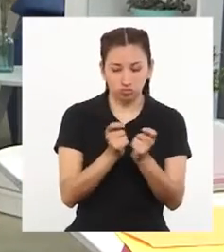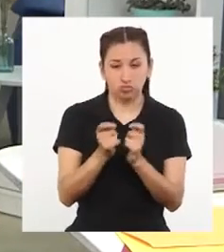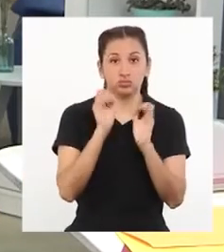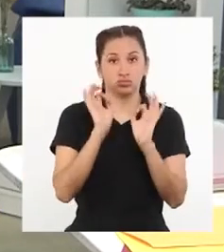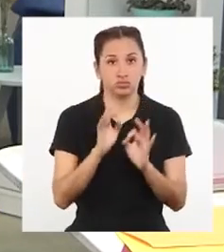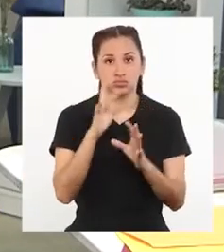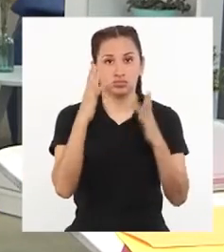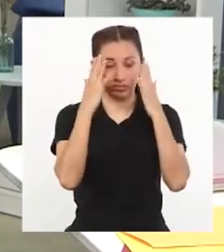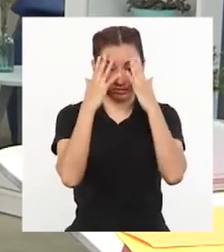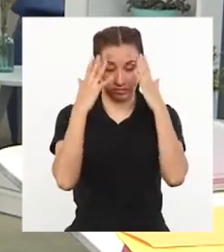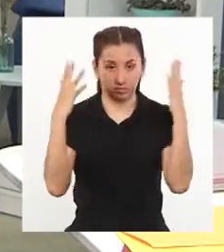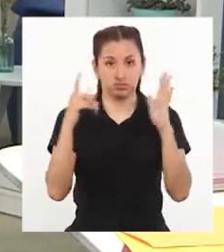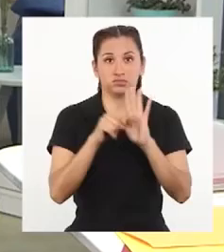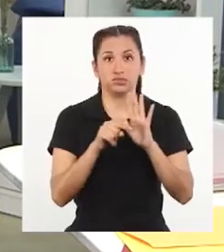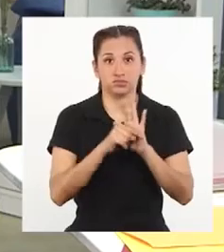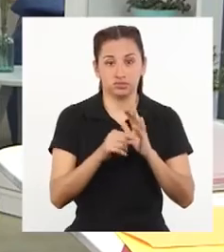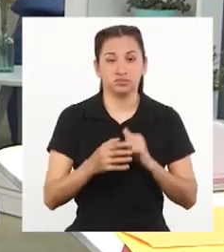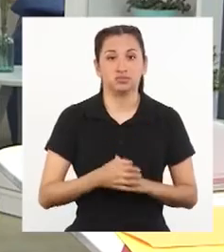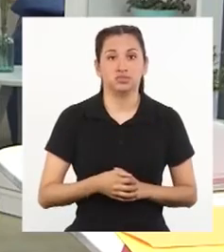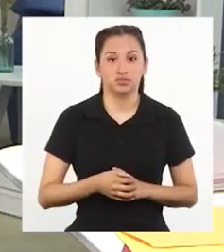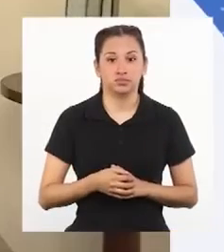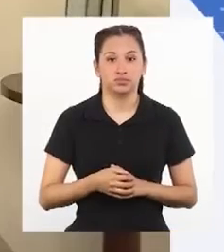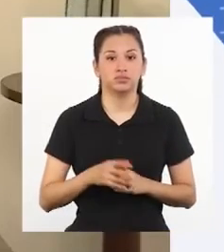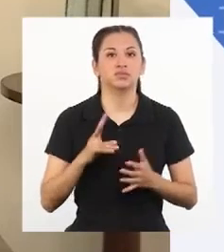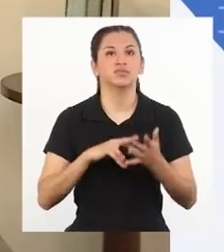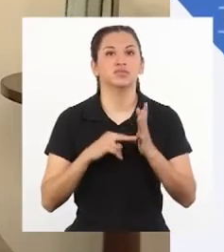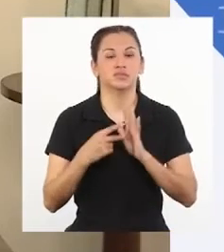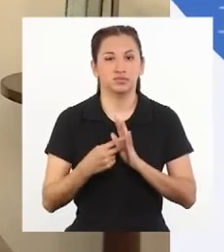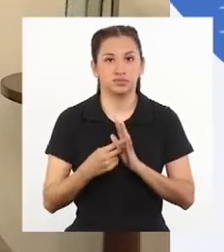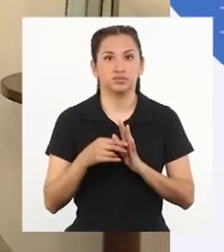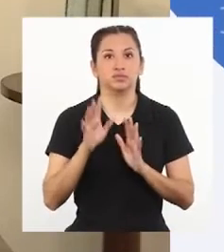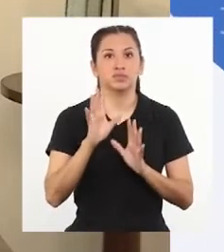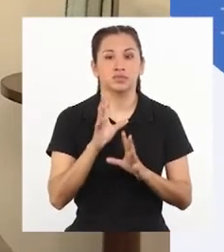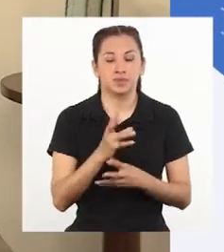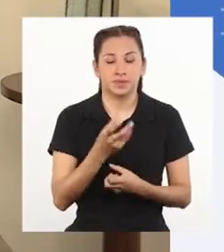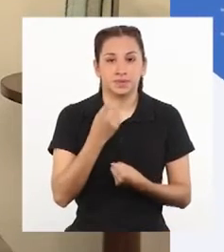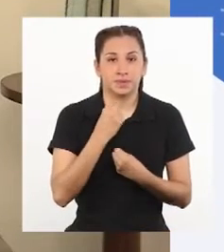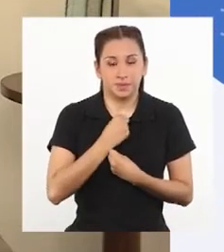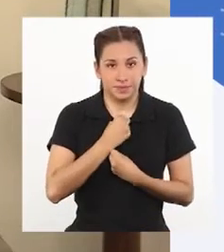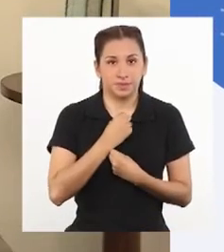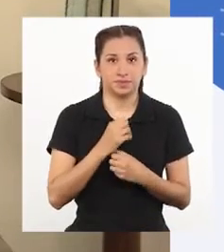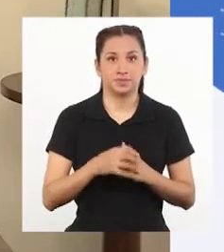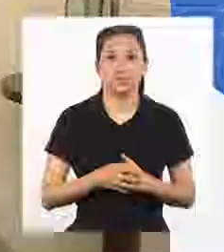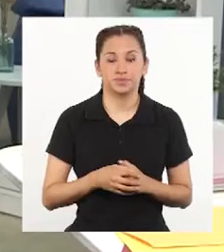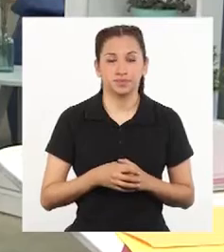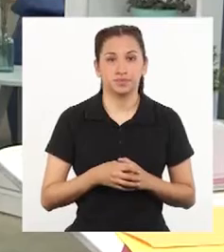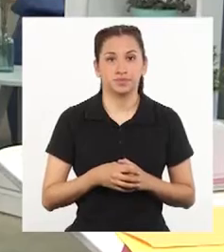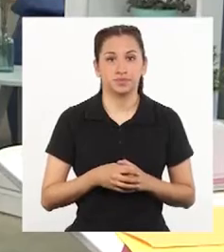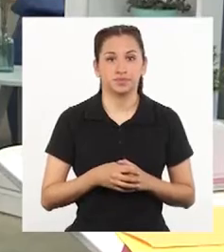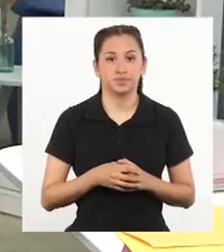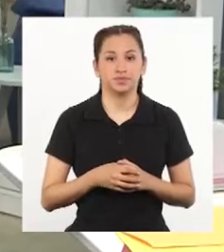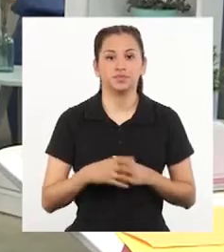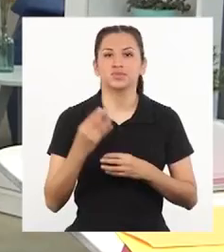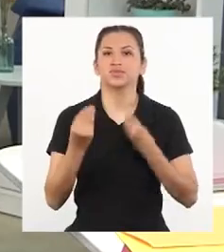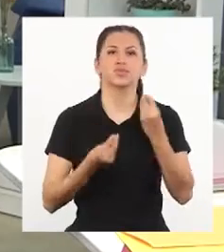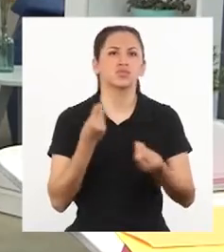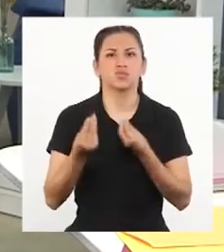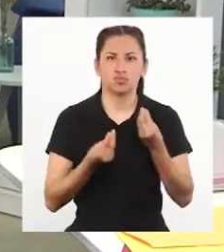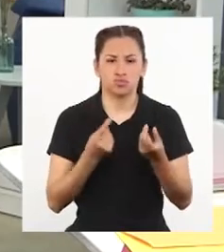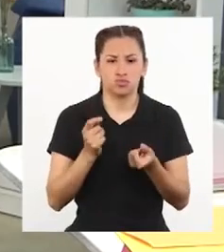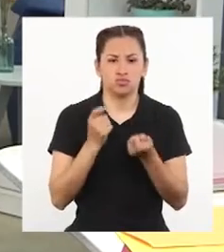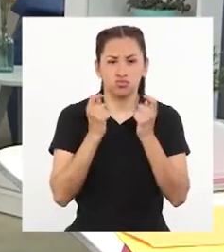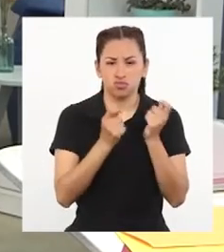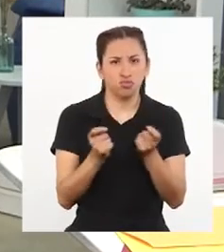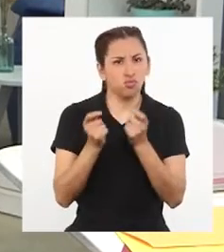controlar efectivamente el estrés negativo. Es decir, las tensiones. ¿Y cómo